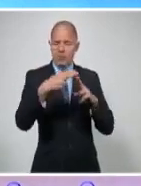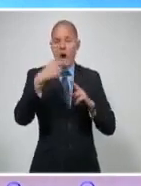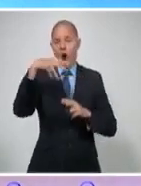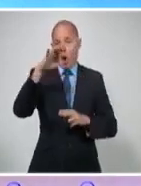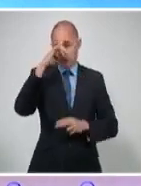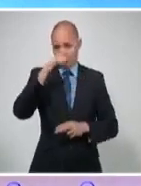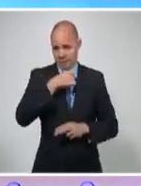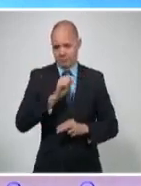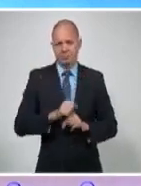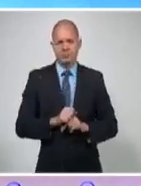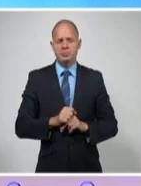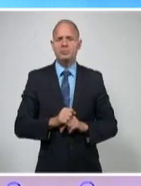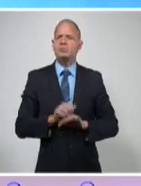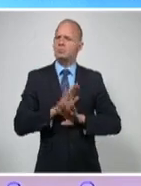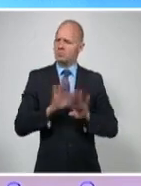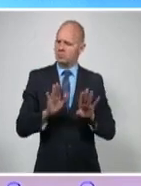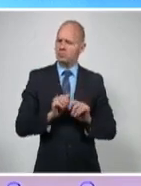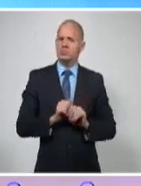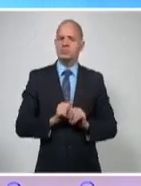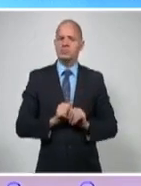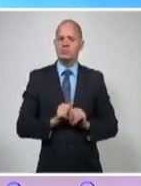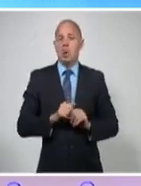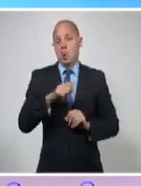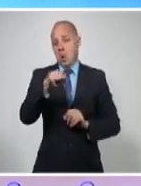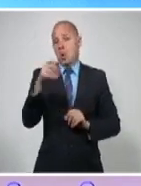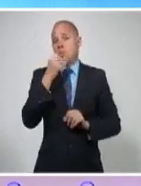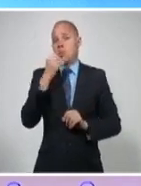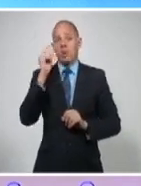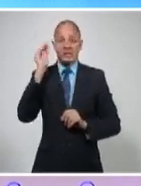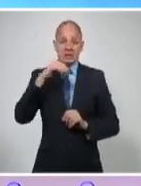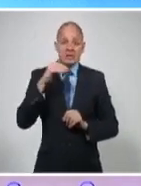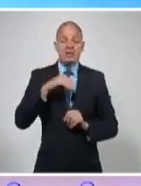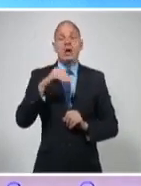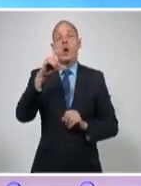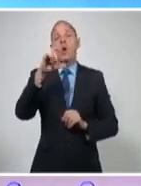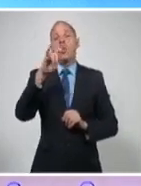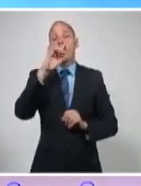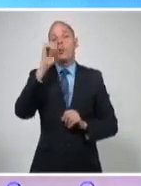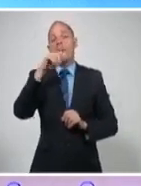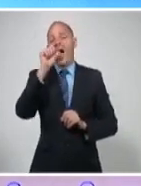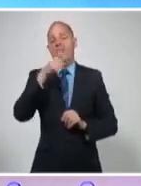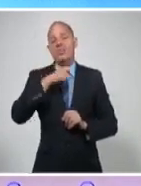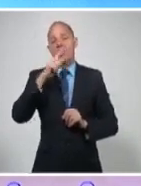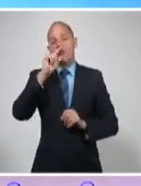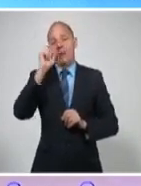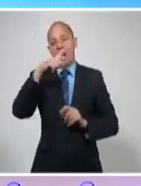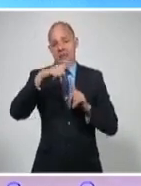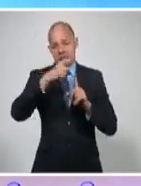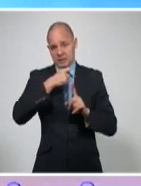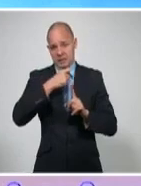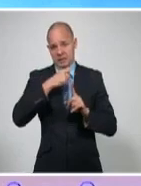que lo busquen, les recomiendo lectura de sus materiales en Cuba Debate, por ejemplo, en internet. Saben que el término